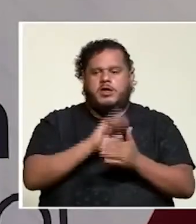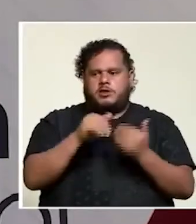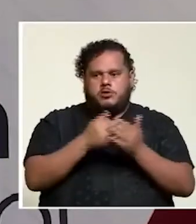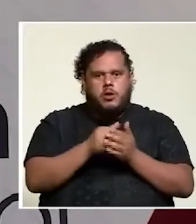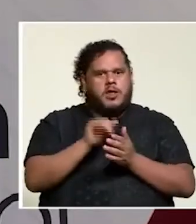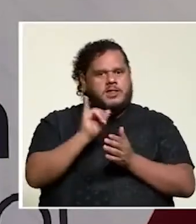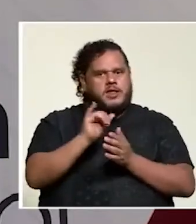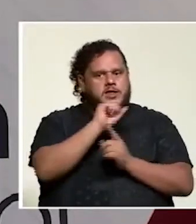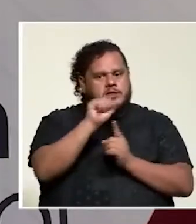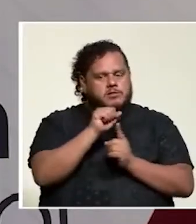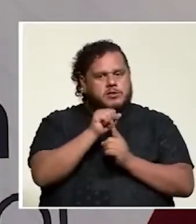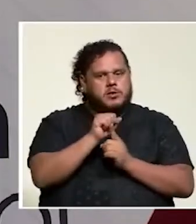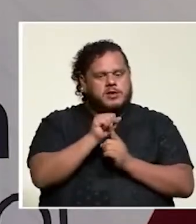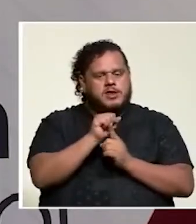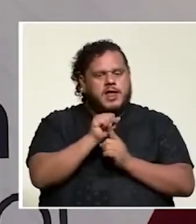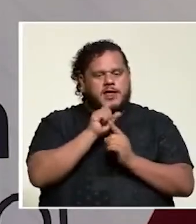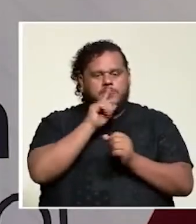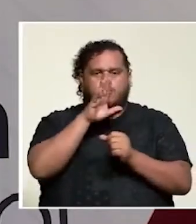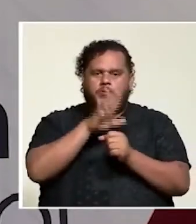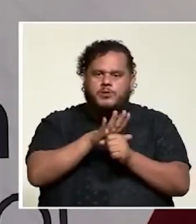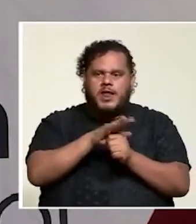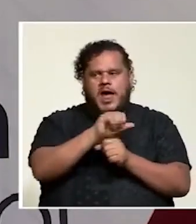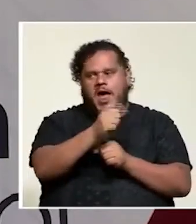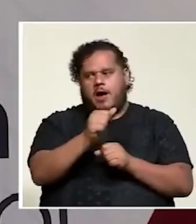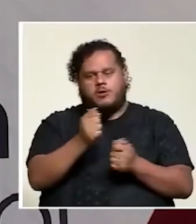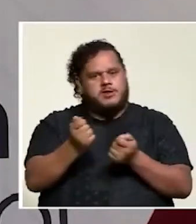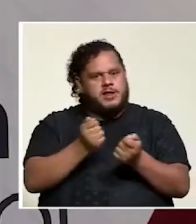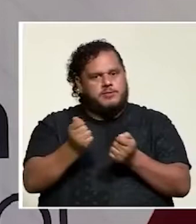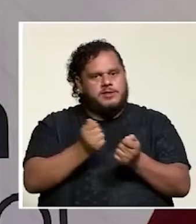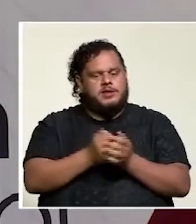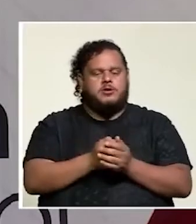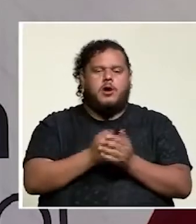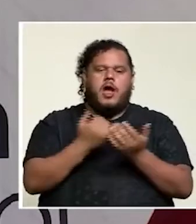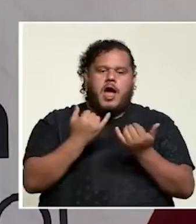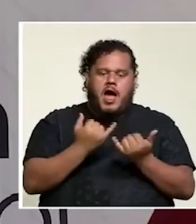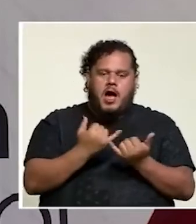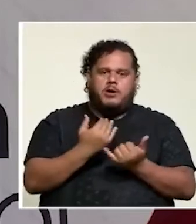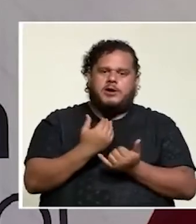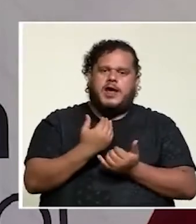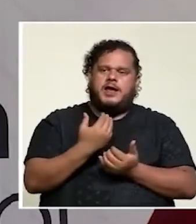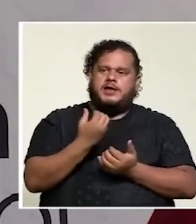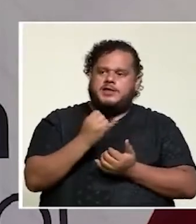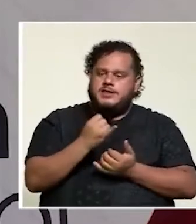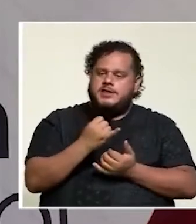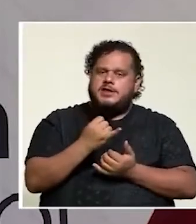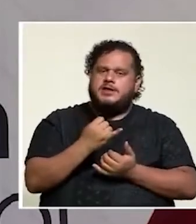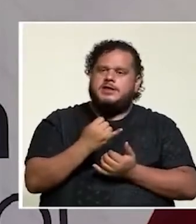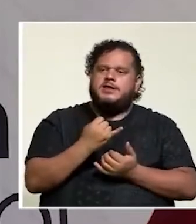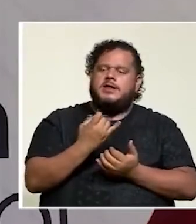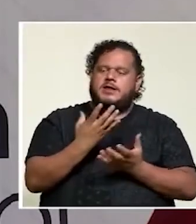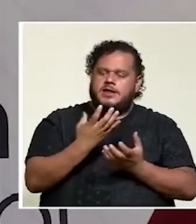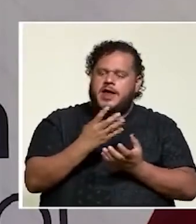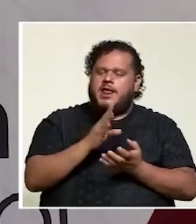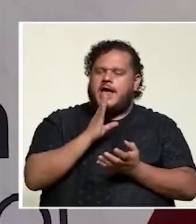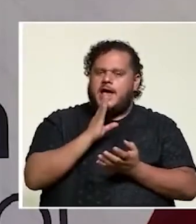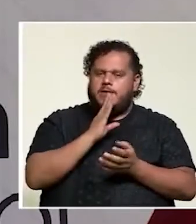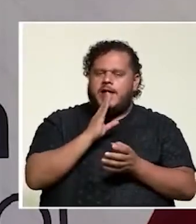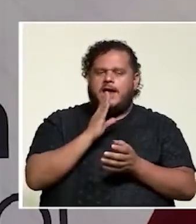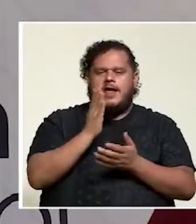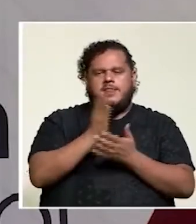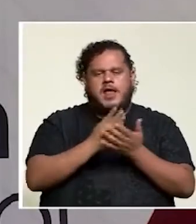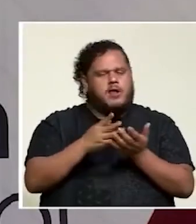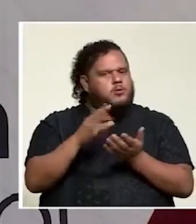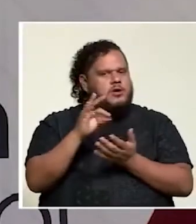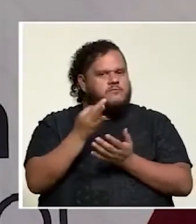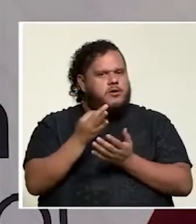situaciones que efectivamente comprometerían a cualquier otra administración, en este caso hay, si se quiere, digamos, un abordaje de alguna